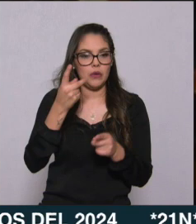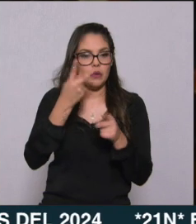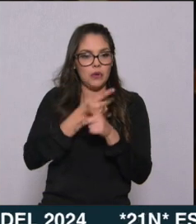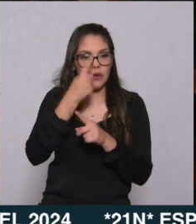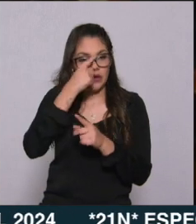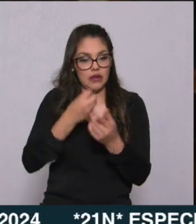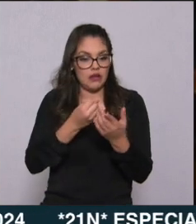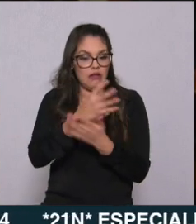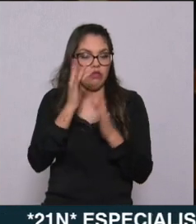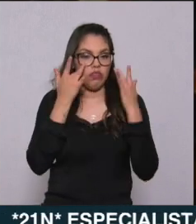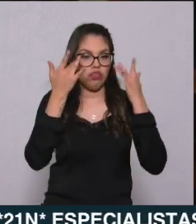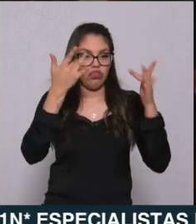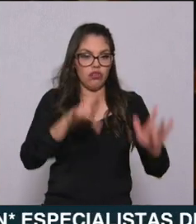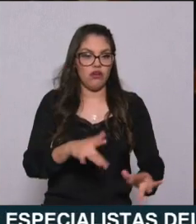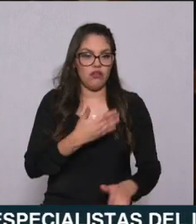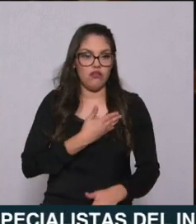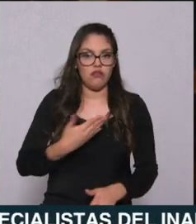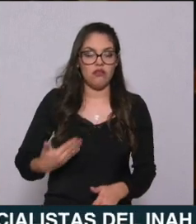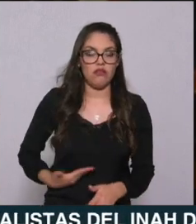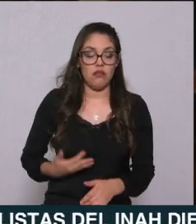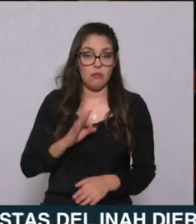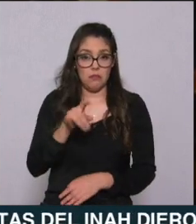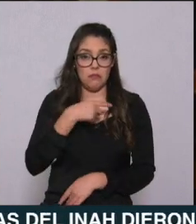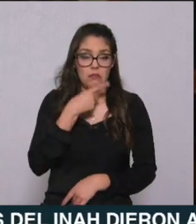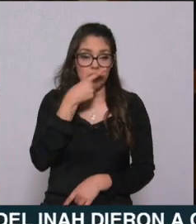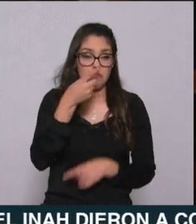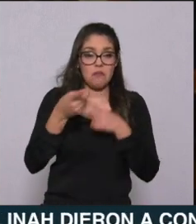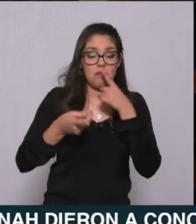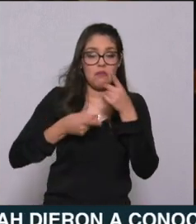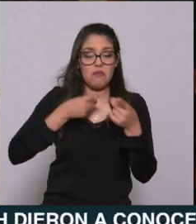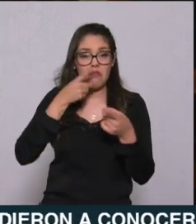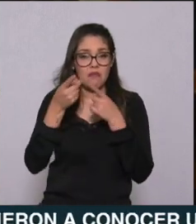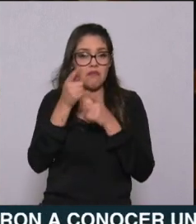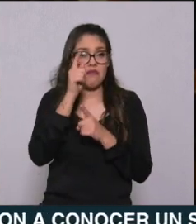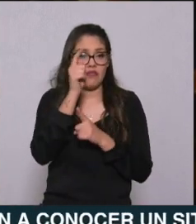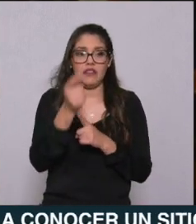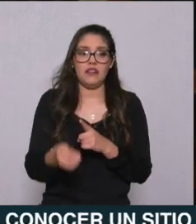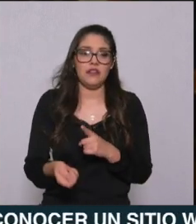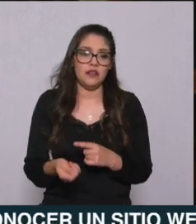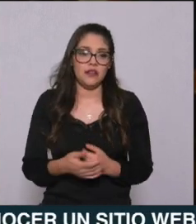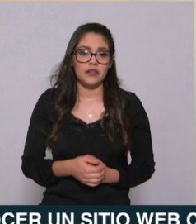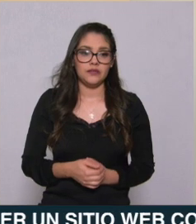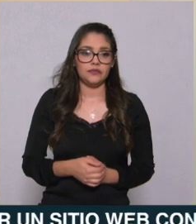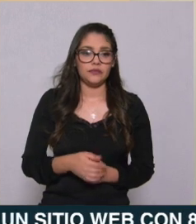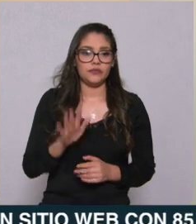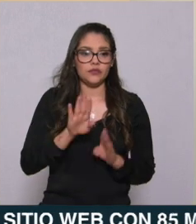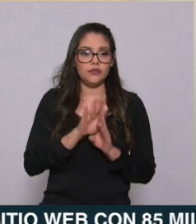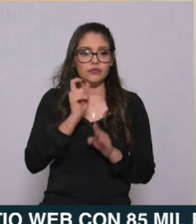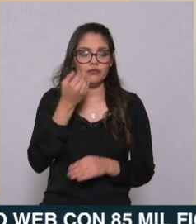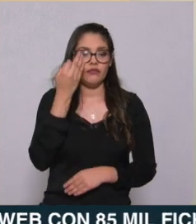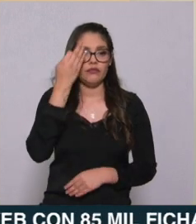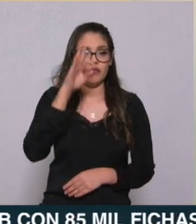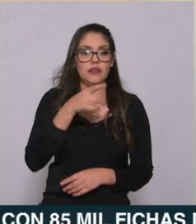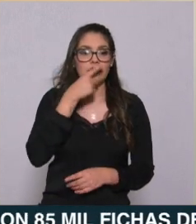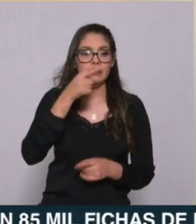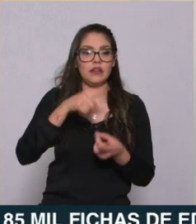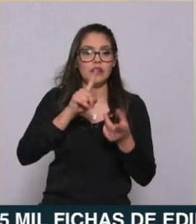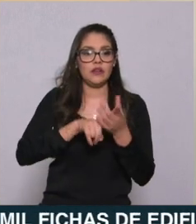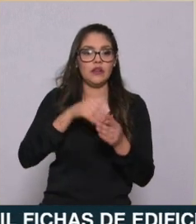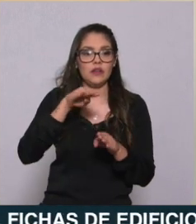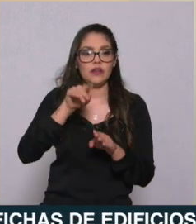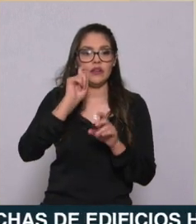Evo Morales, que reitero, si bien podemos criticar el fraude, o al menos así se le acusa, el fraude